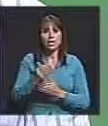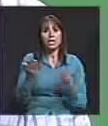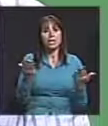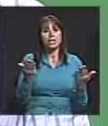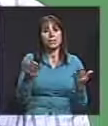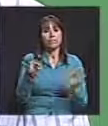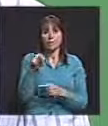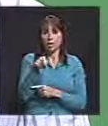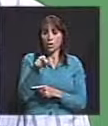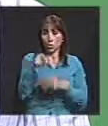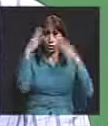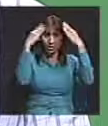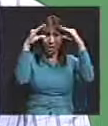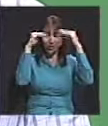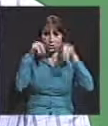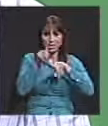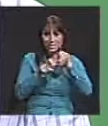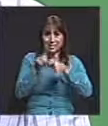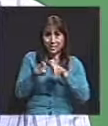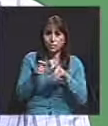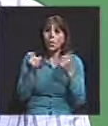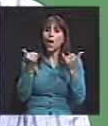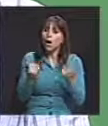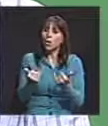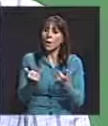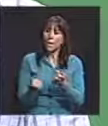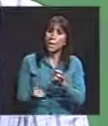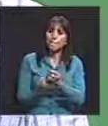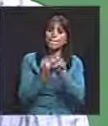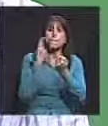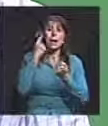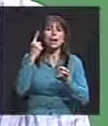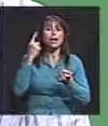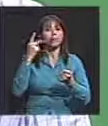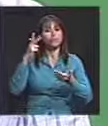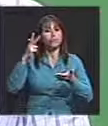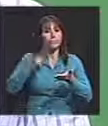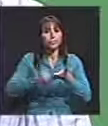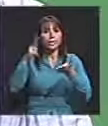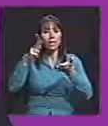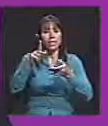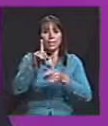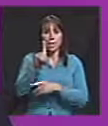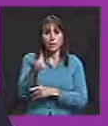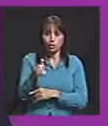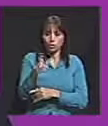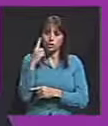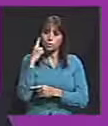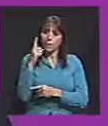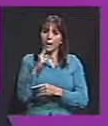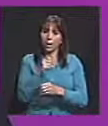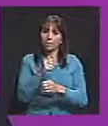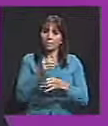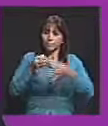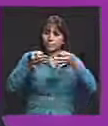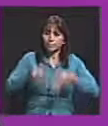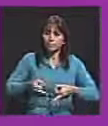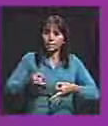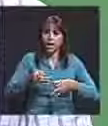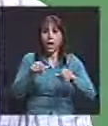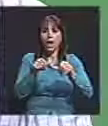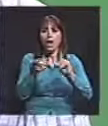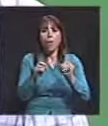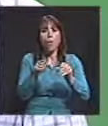y justamente los datos del censo van a servirnos ahora como para ratificar diagnósticos, ¿verdad? Para ratificar áreas en las que hay